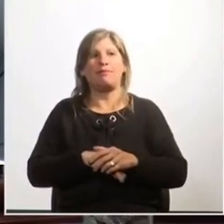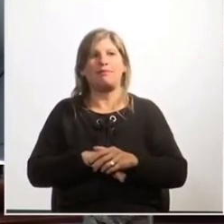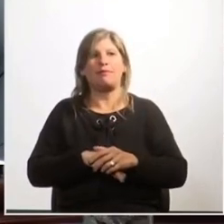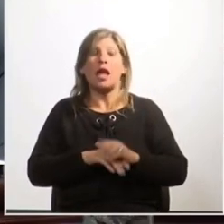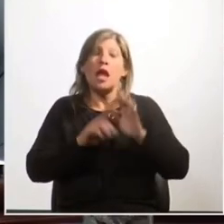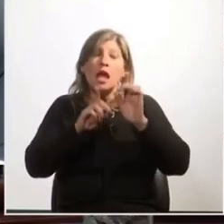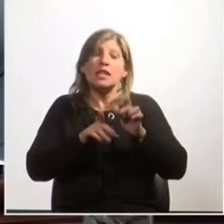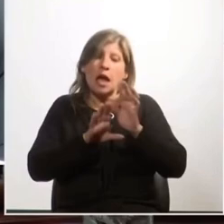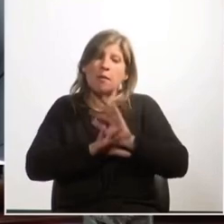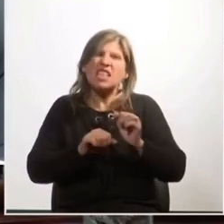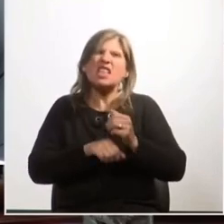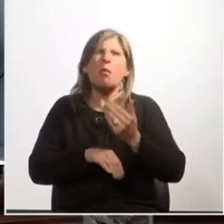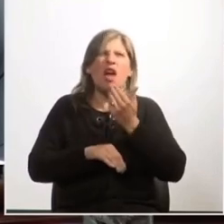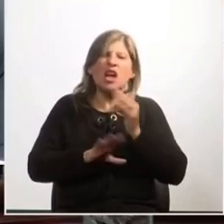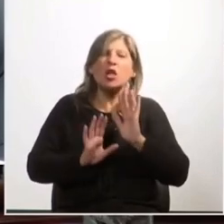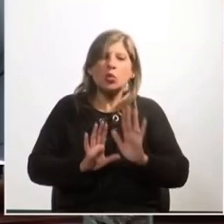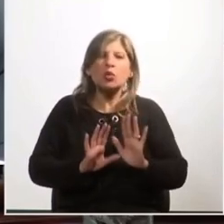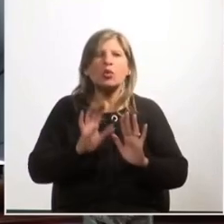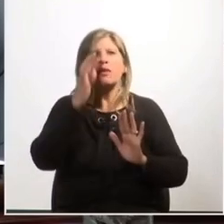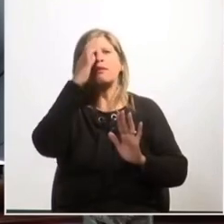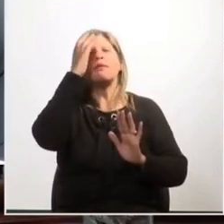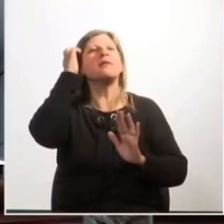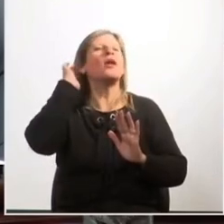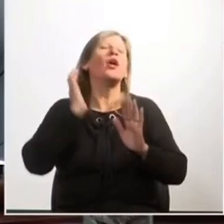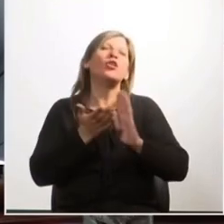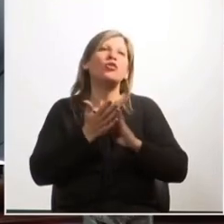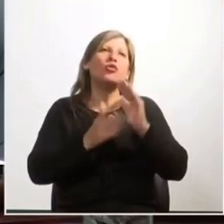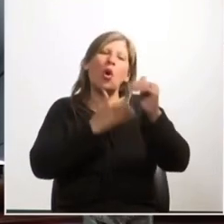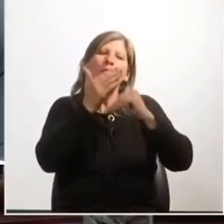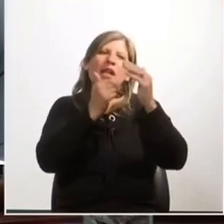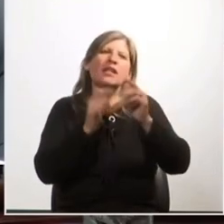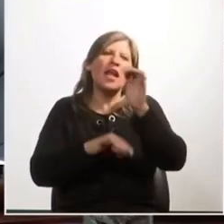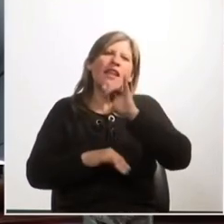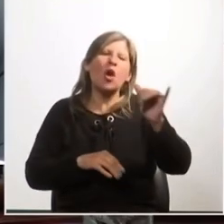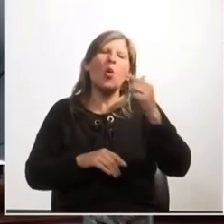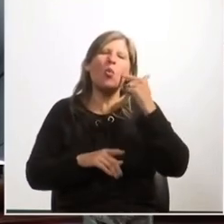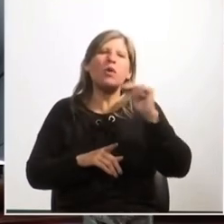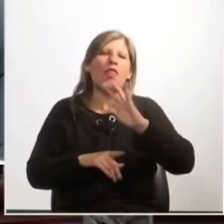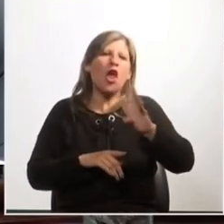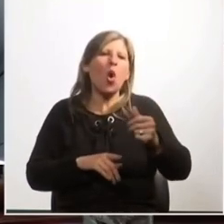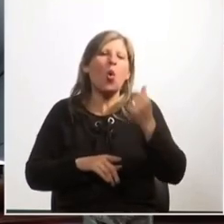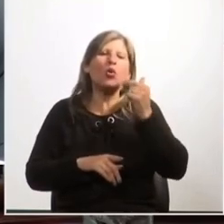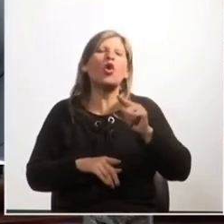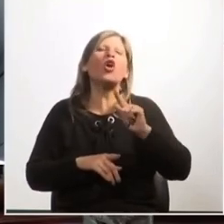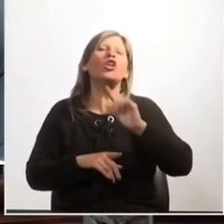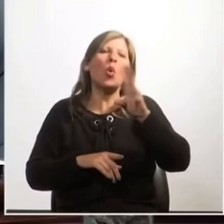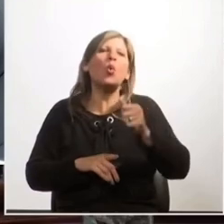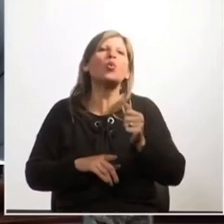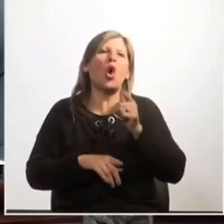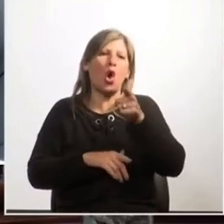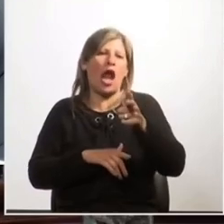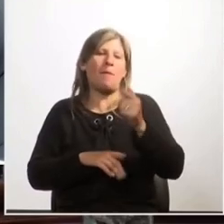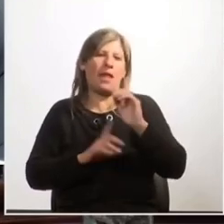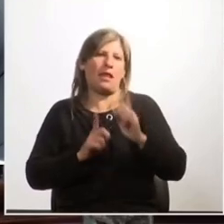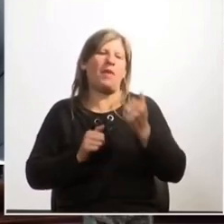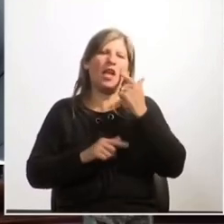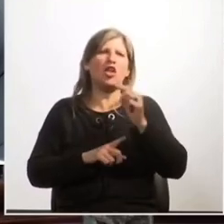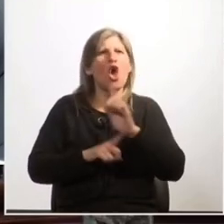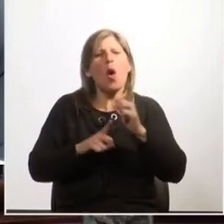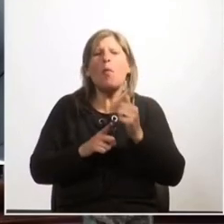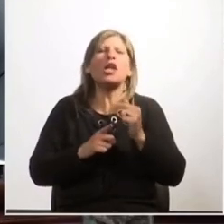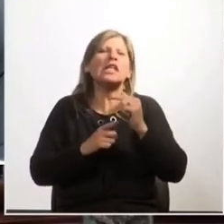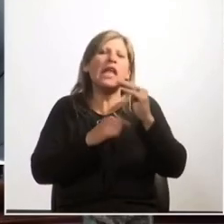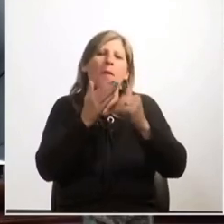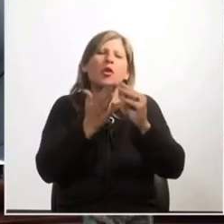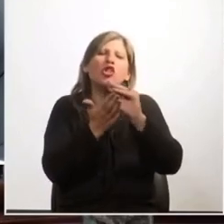También puede dudarse razonablemente de la evolución de las denuncias de hurtos y rapiñas, no porque estén procesadas de manera equivocada